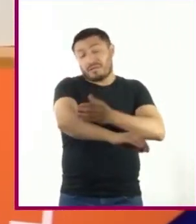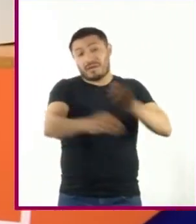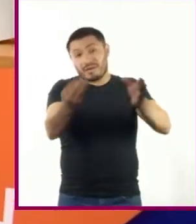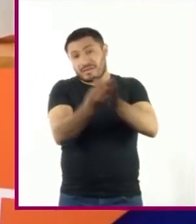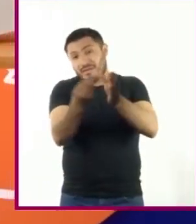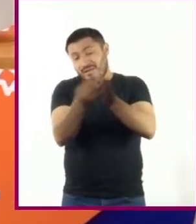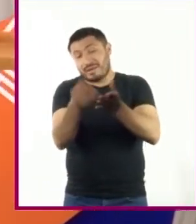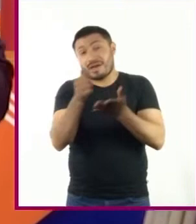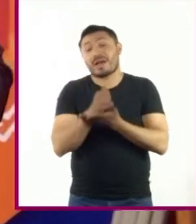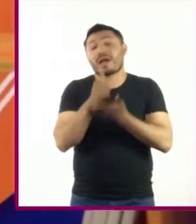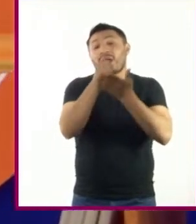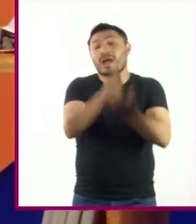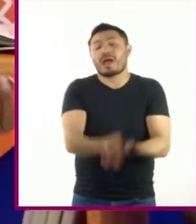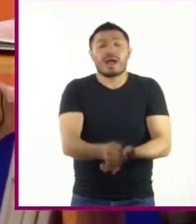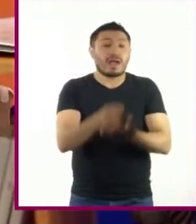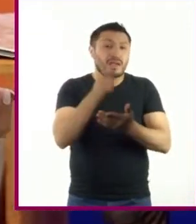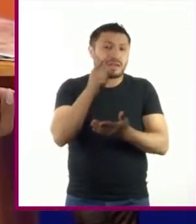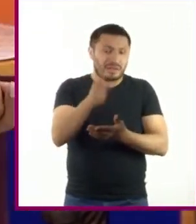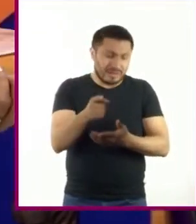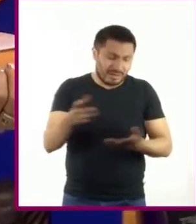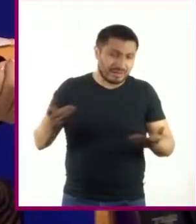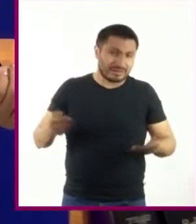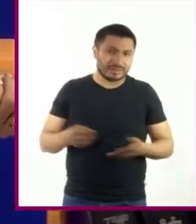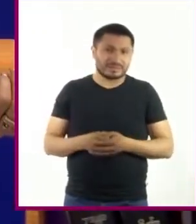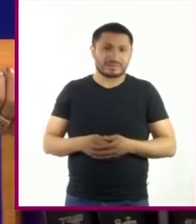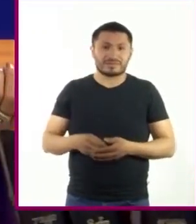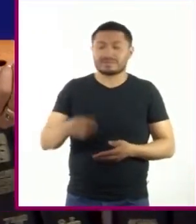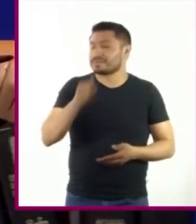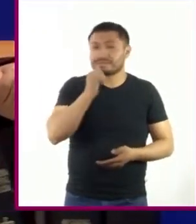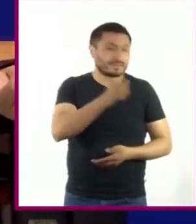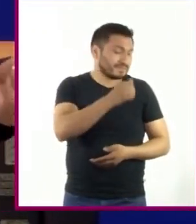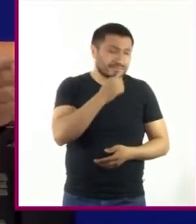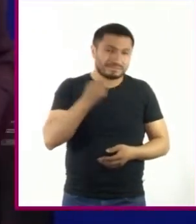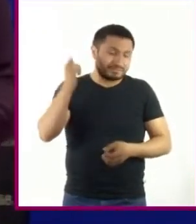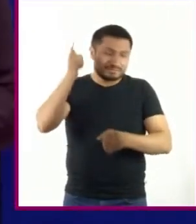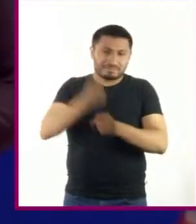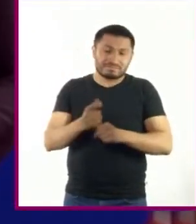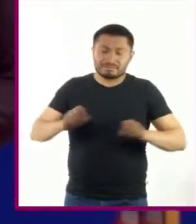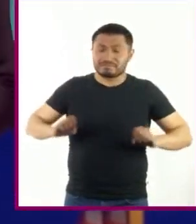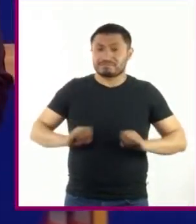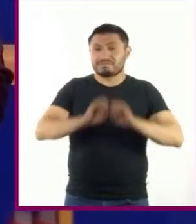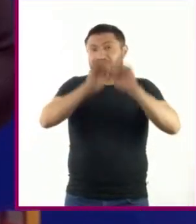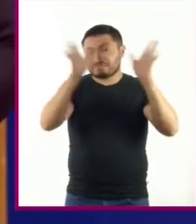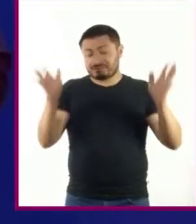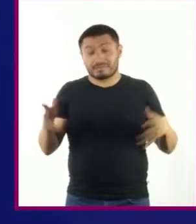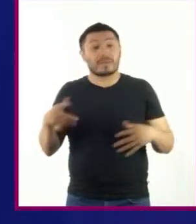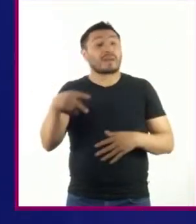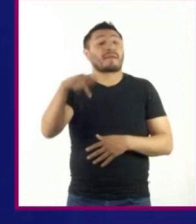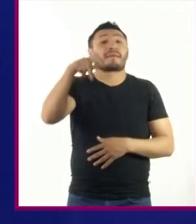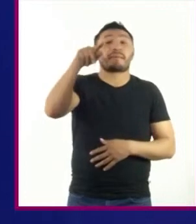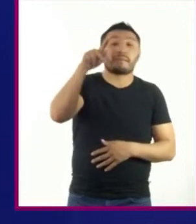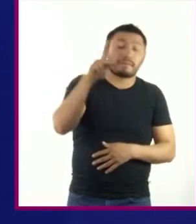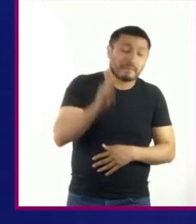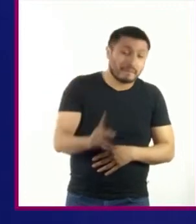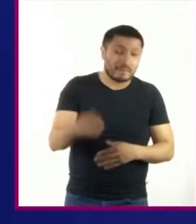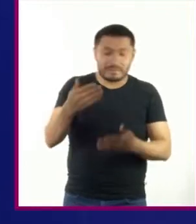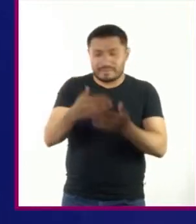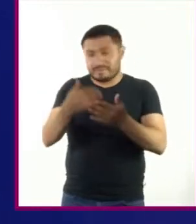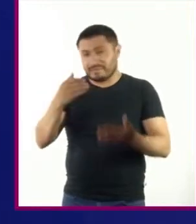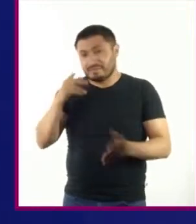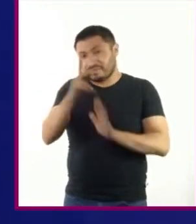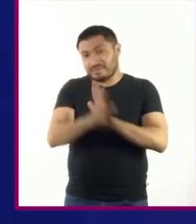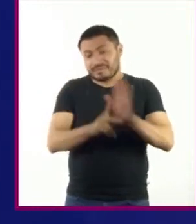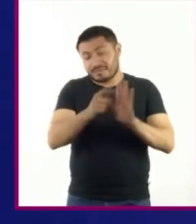les ayude a ver lo que ustedes aún no han podido distinguir con claridad. Eso sí, como se señalaba en el